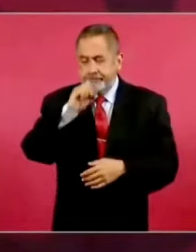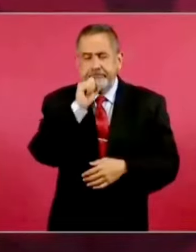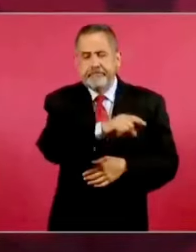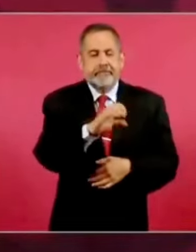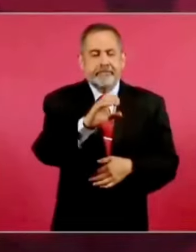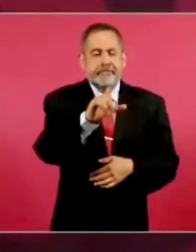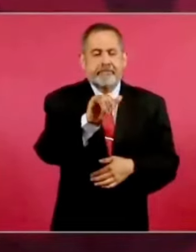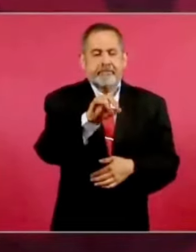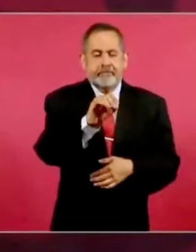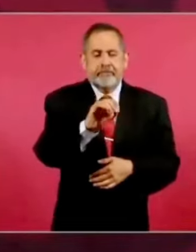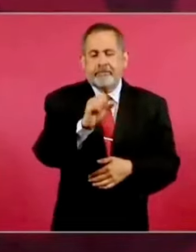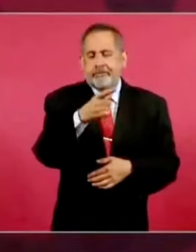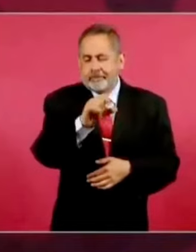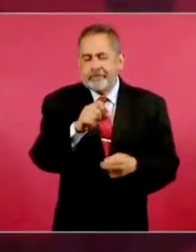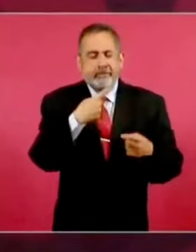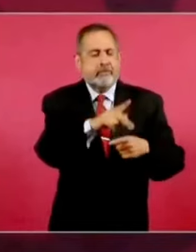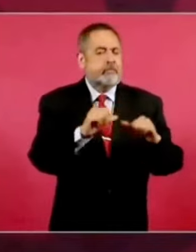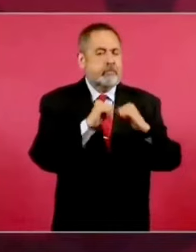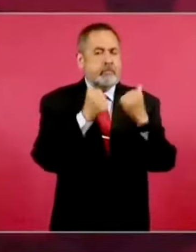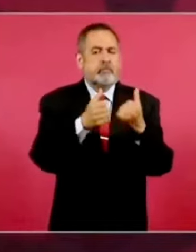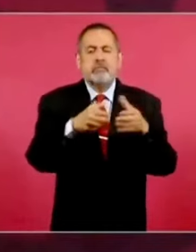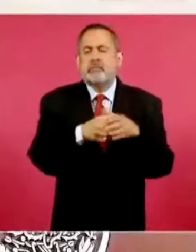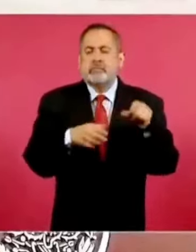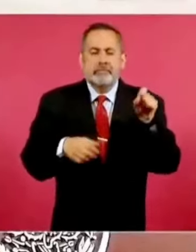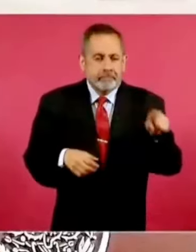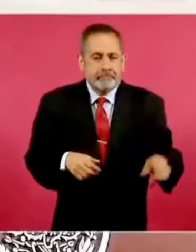X González, su asociación,